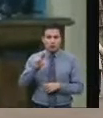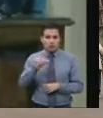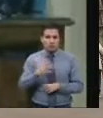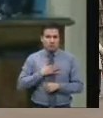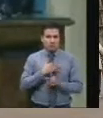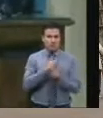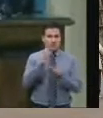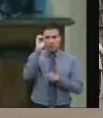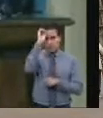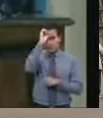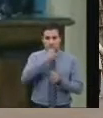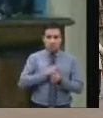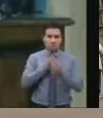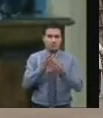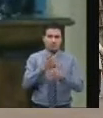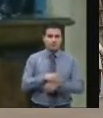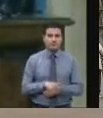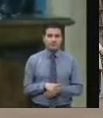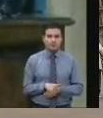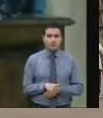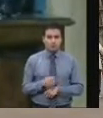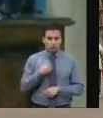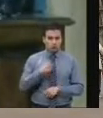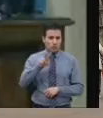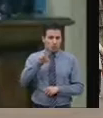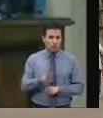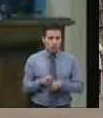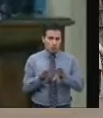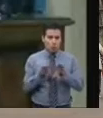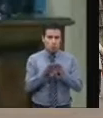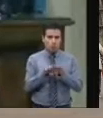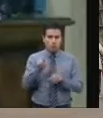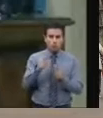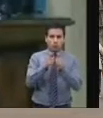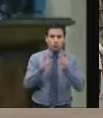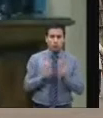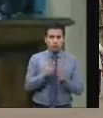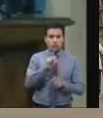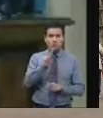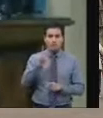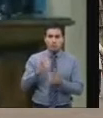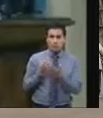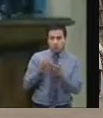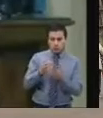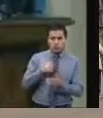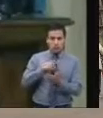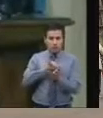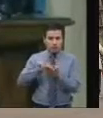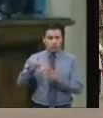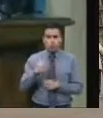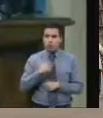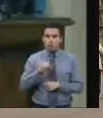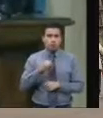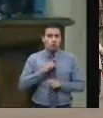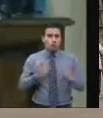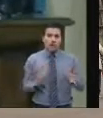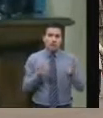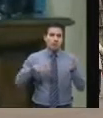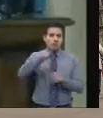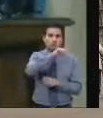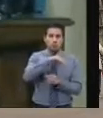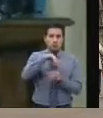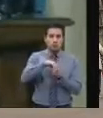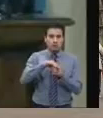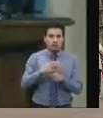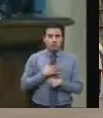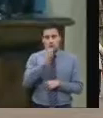expresión, que compartían simpatía y cierta identificación con las propuestas del partido, que solo invitaron a salir a votar y que se trató de